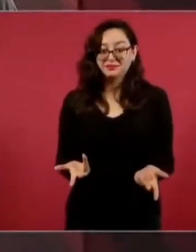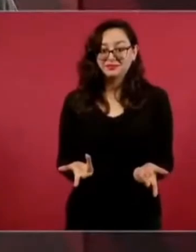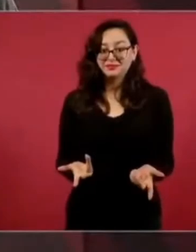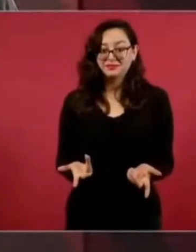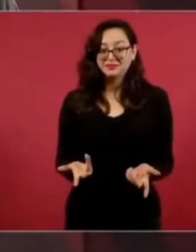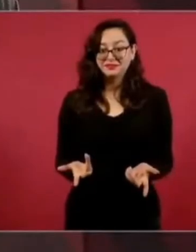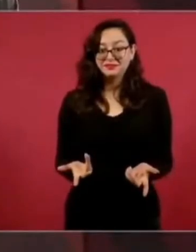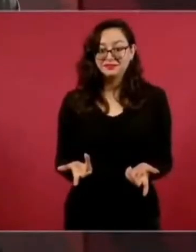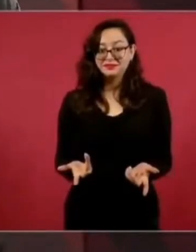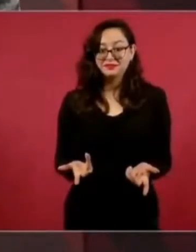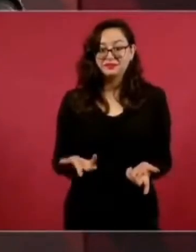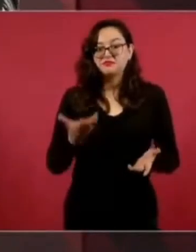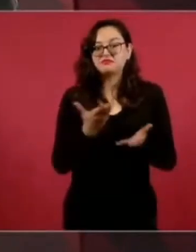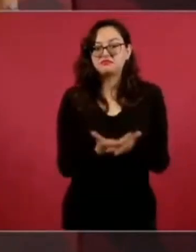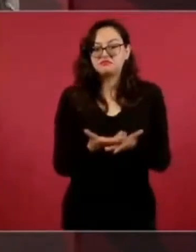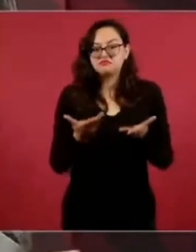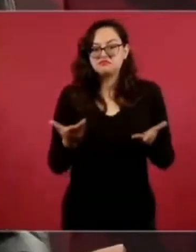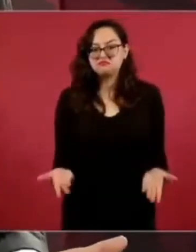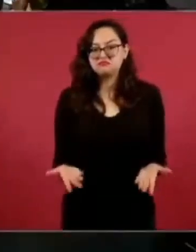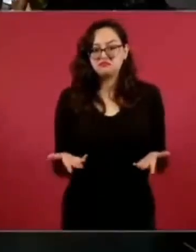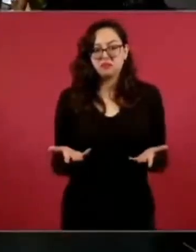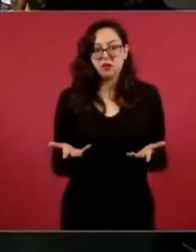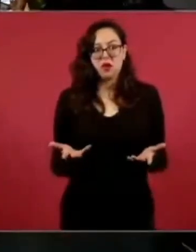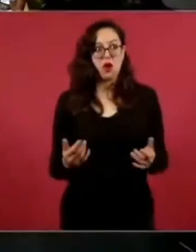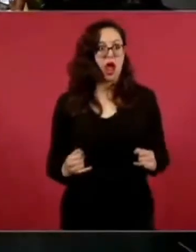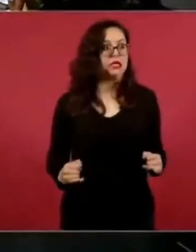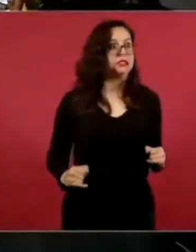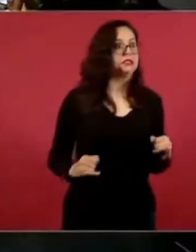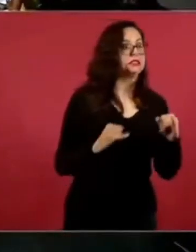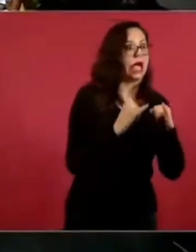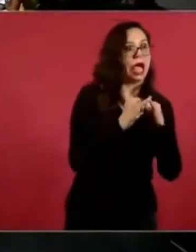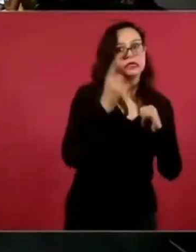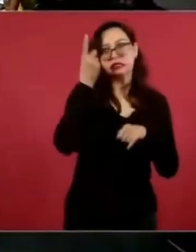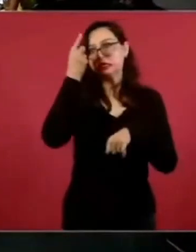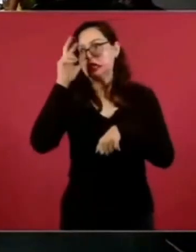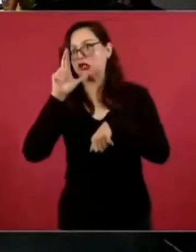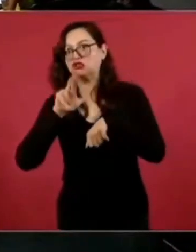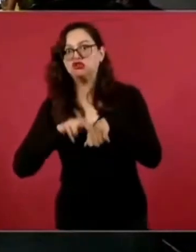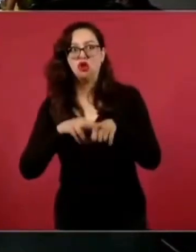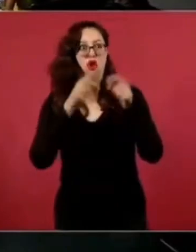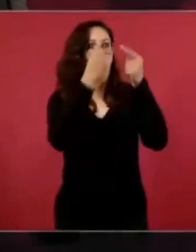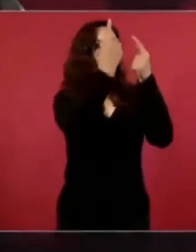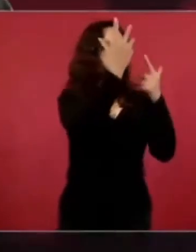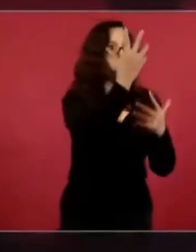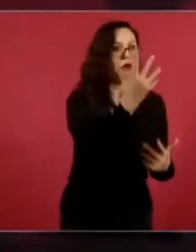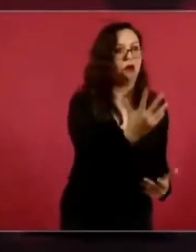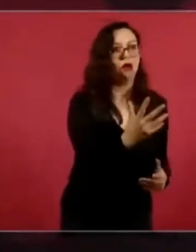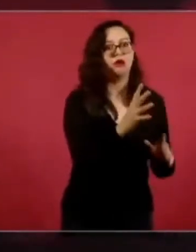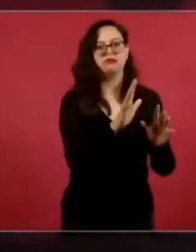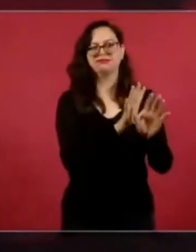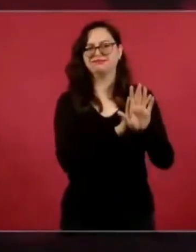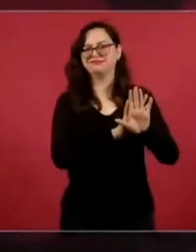adulto mayor. Ahora, ¿cuál es la estructura? ¿Cuál es el aparato? Nada.